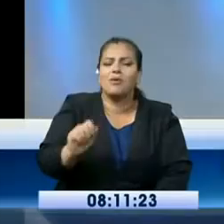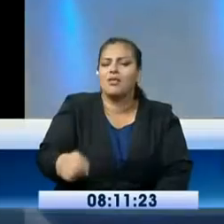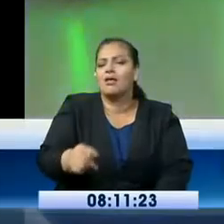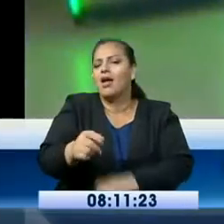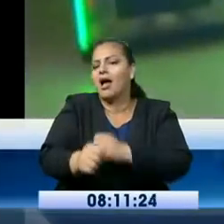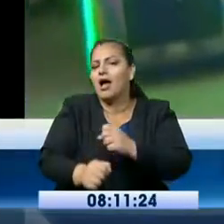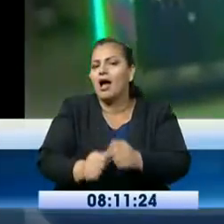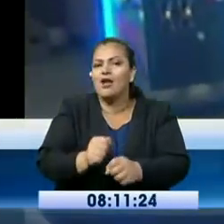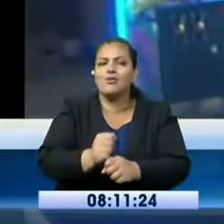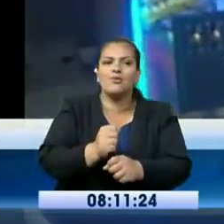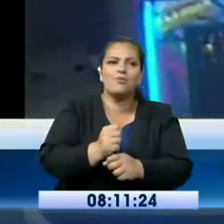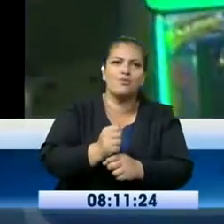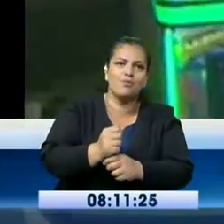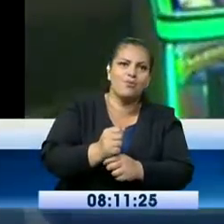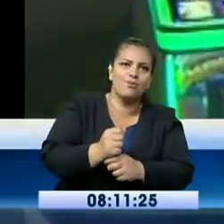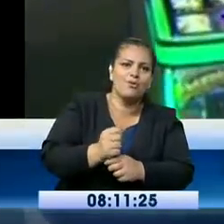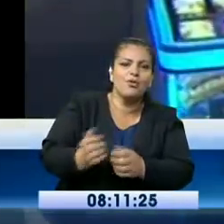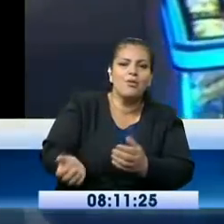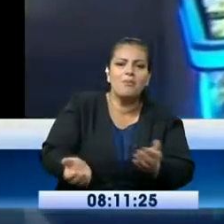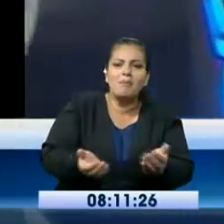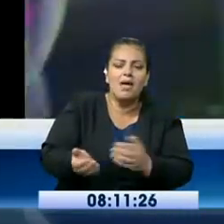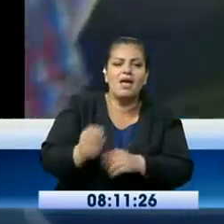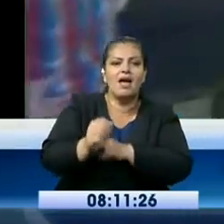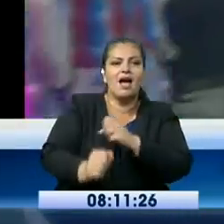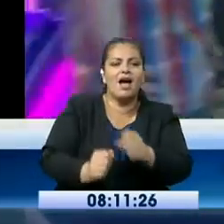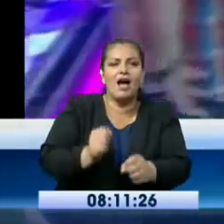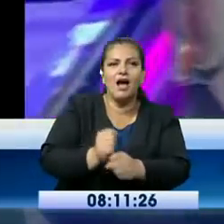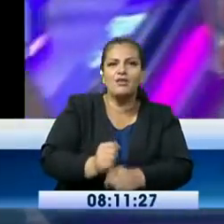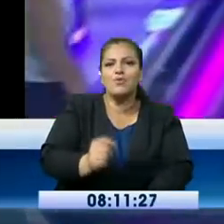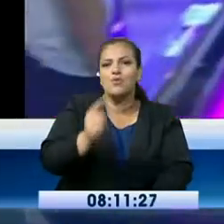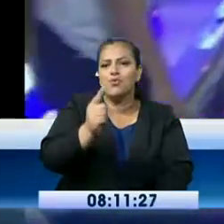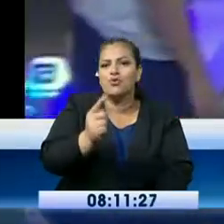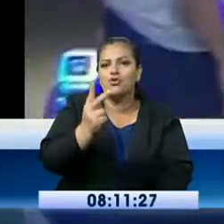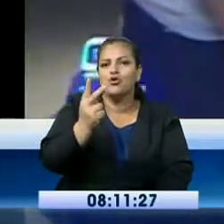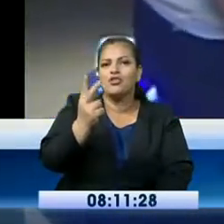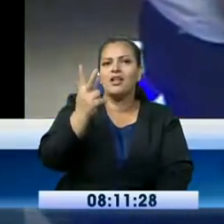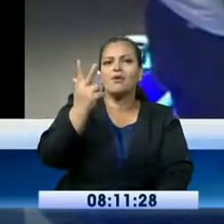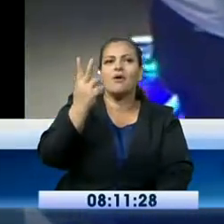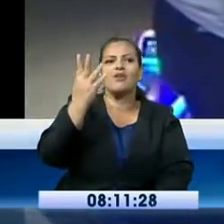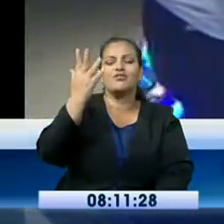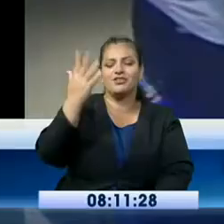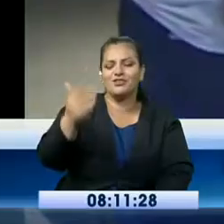suave digamos el área soft que se llama vamos a tener también